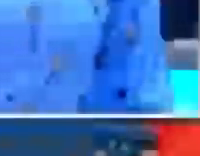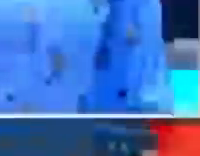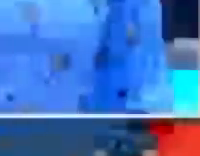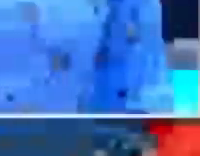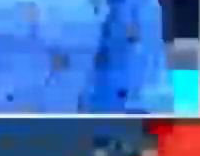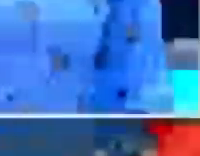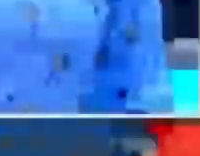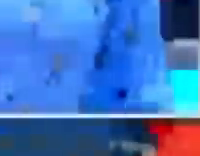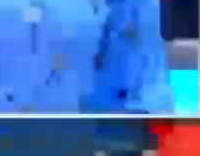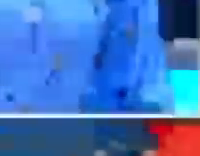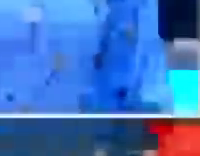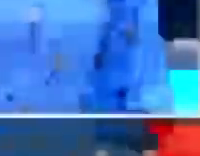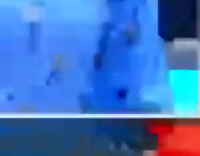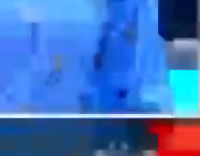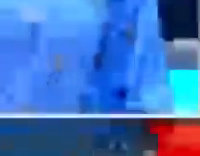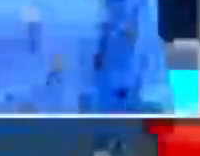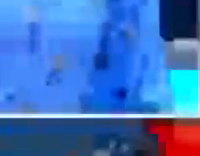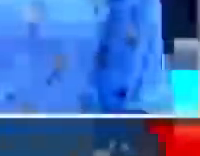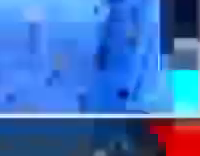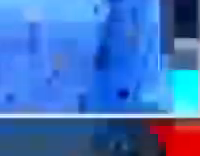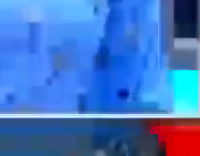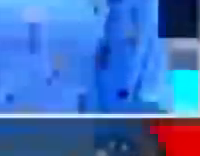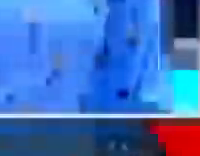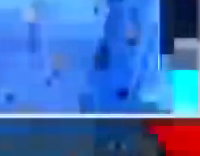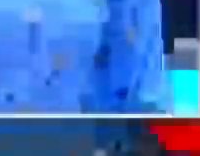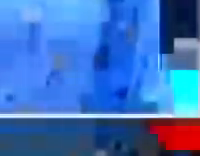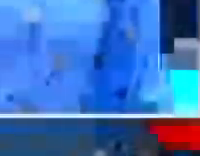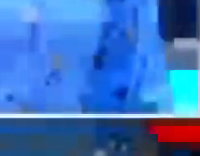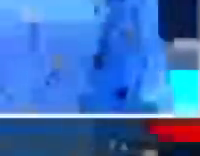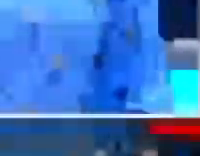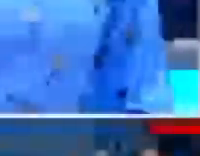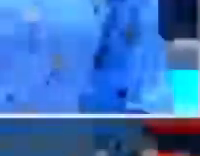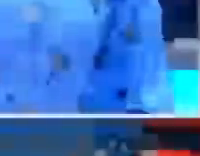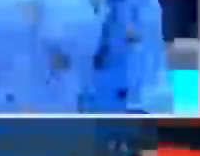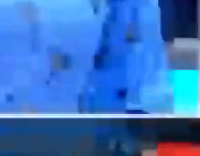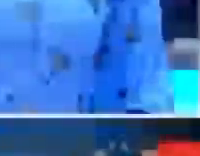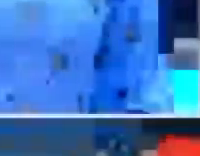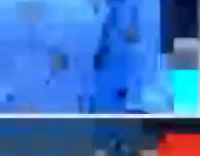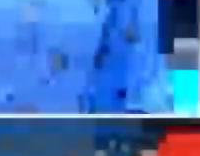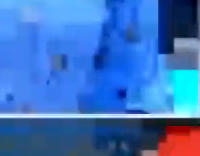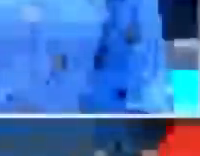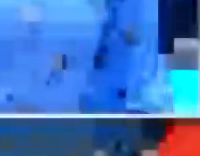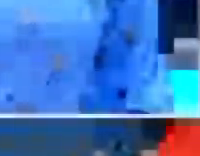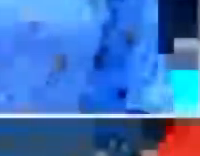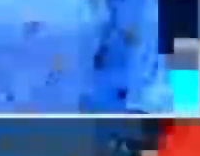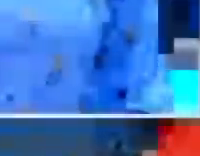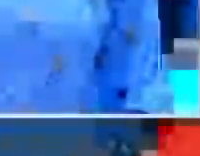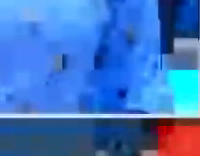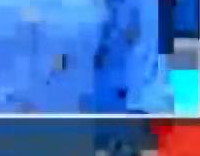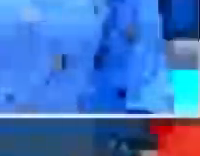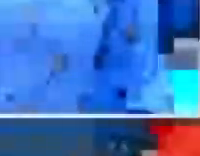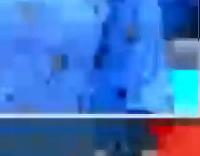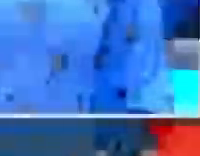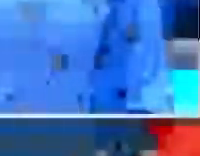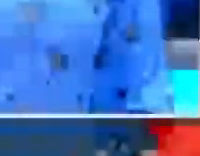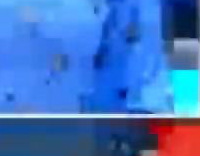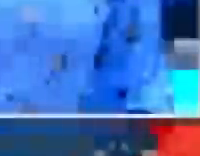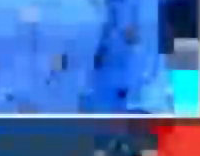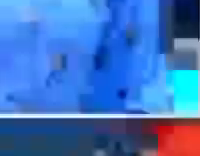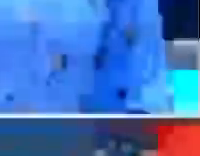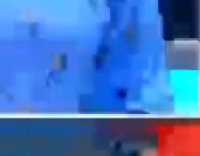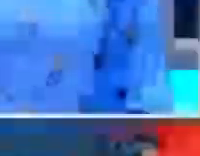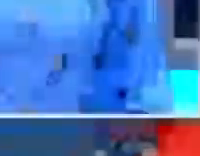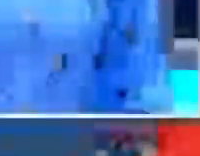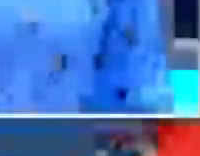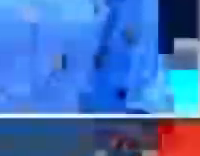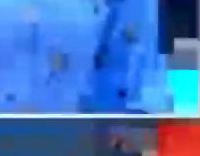registran 80% menos de víctimas mortales en siniestros de tránsito por el feriado de fin de año en transporte público de pasajeros. Hola,